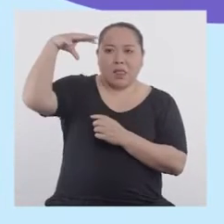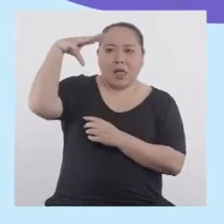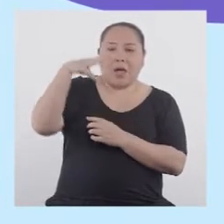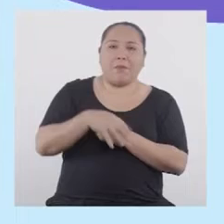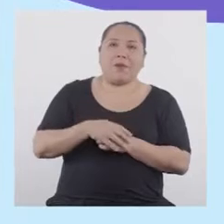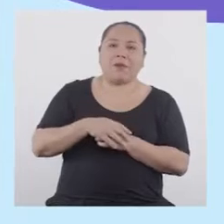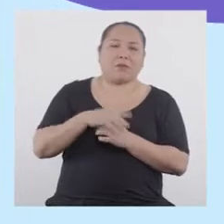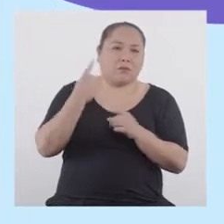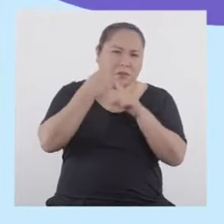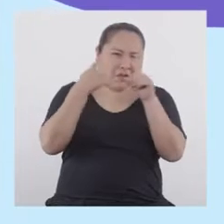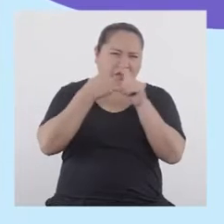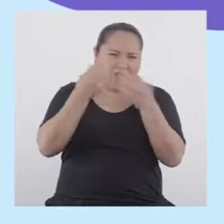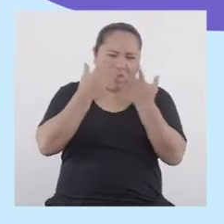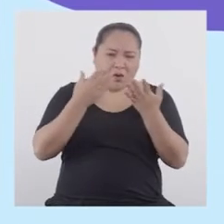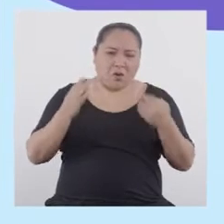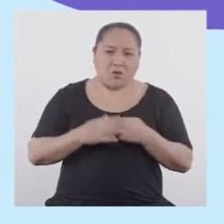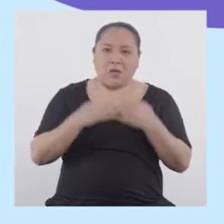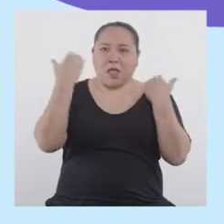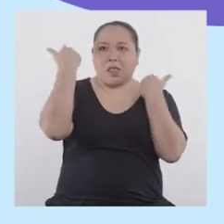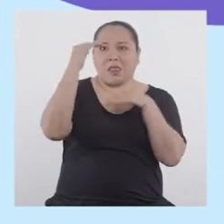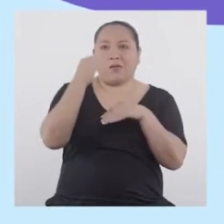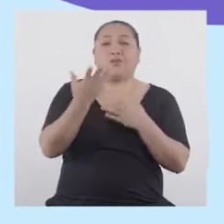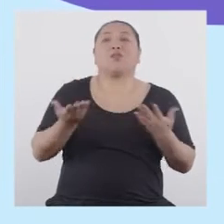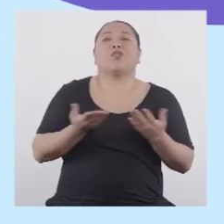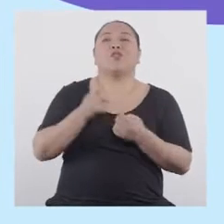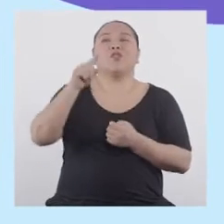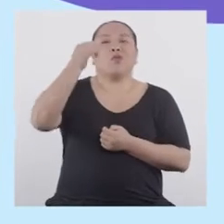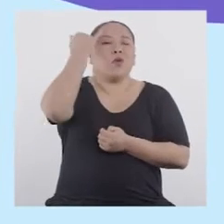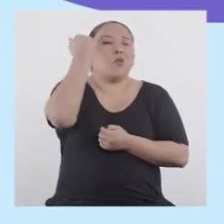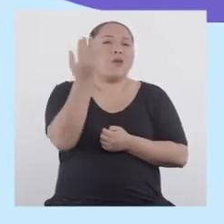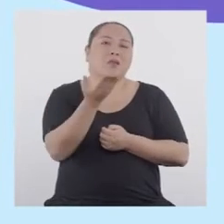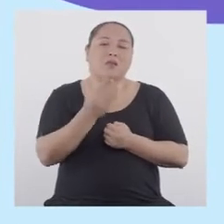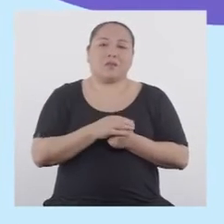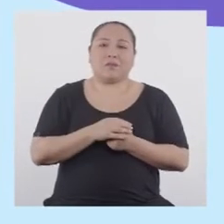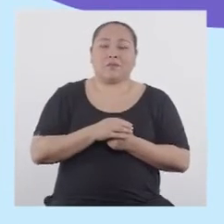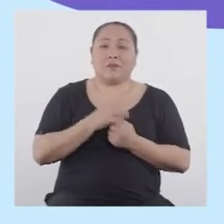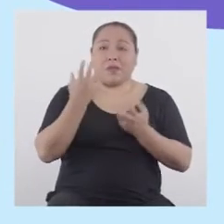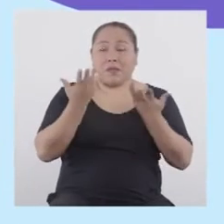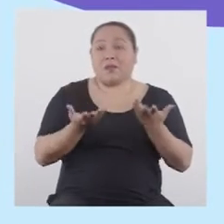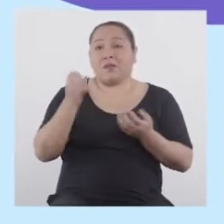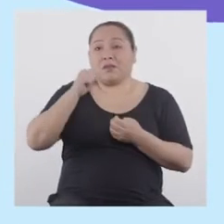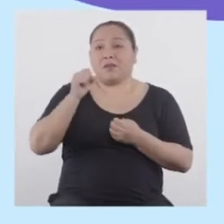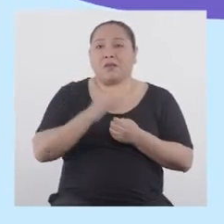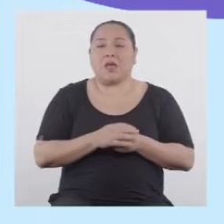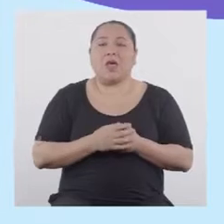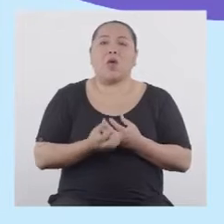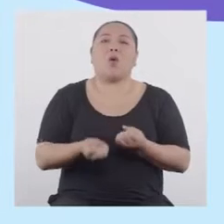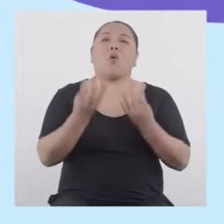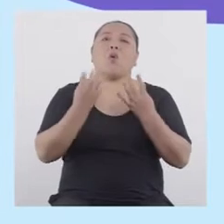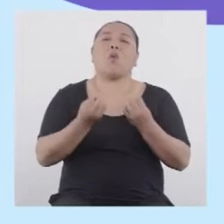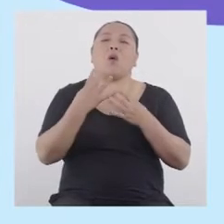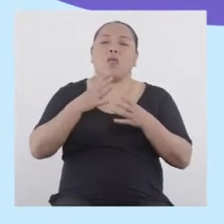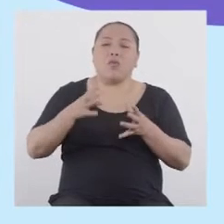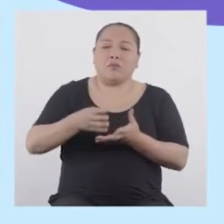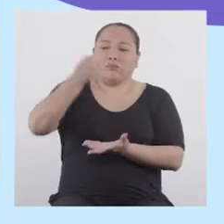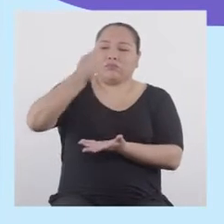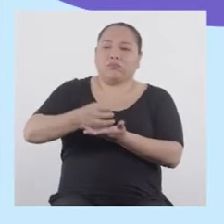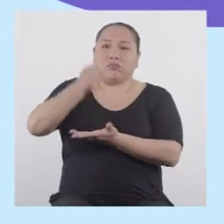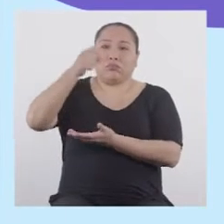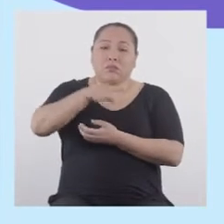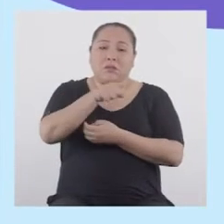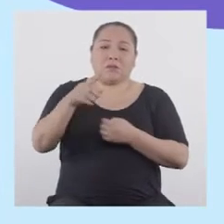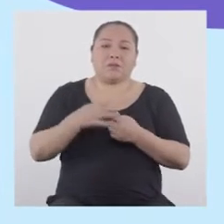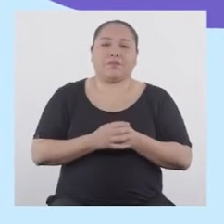lámparas, regaderas, etc. El límite está en tu imaginación y obviamente en la cantidad de botellas